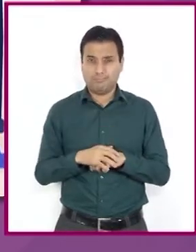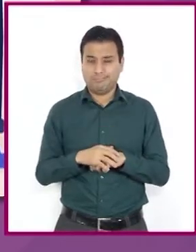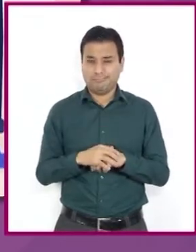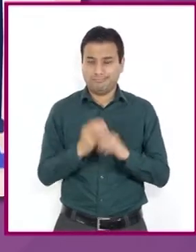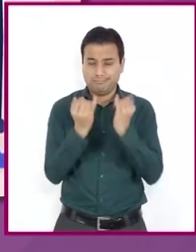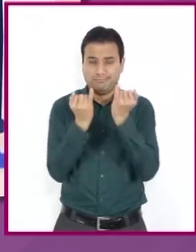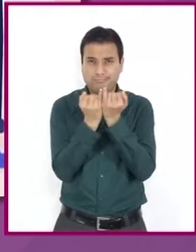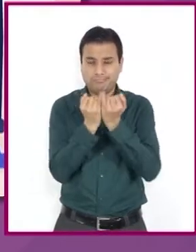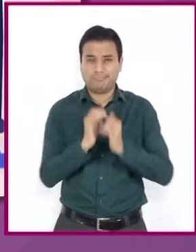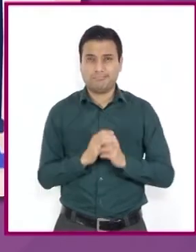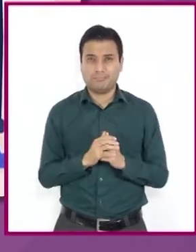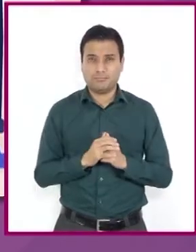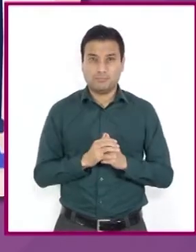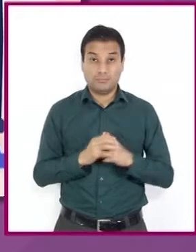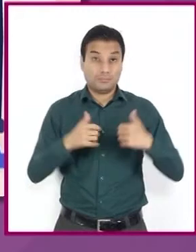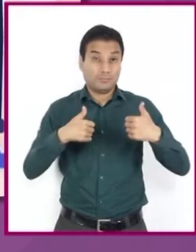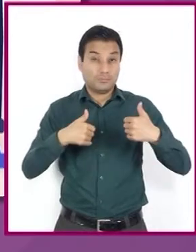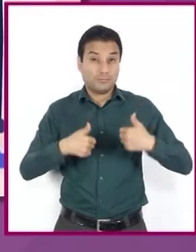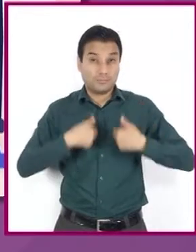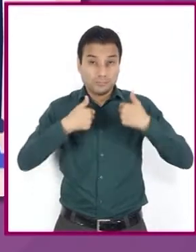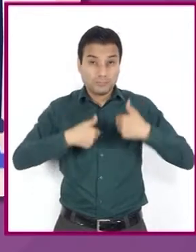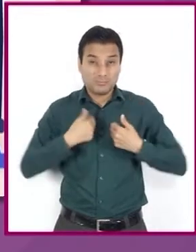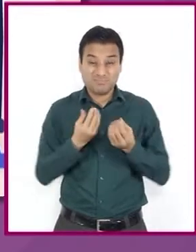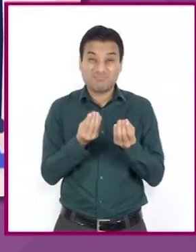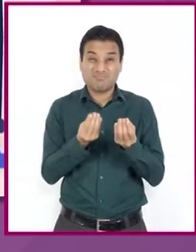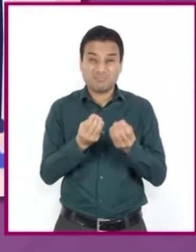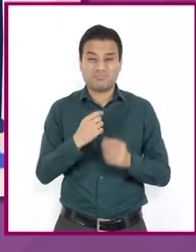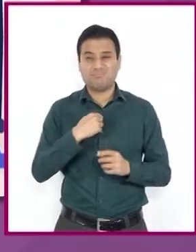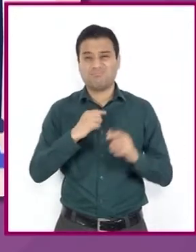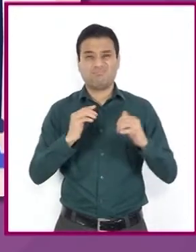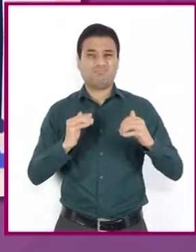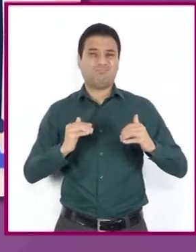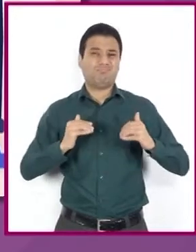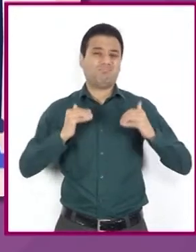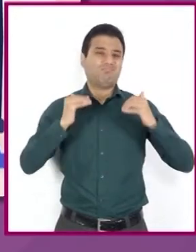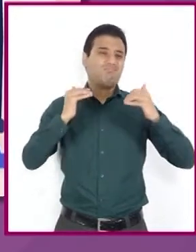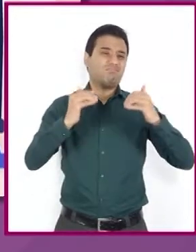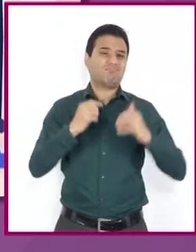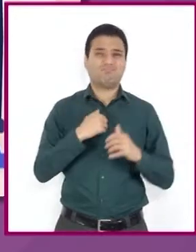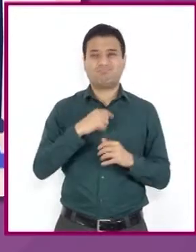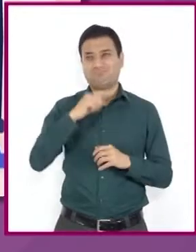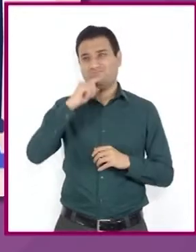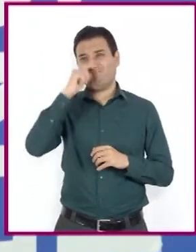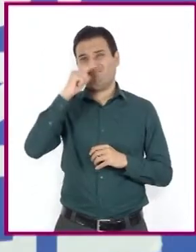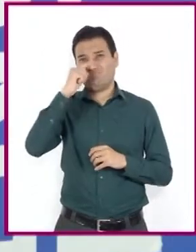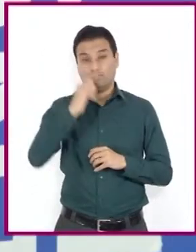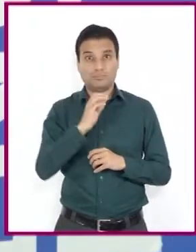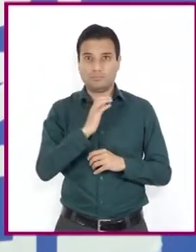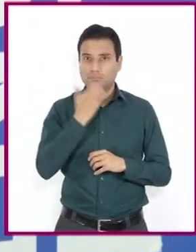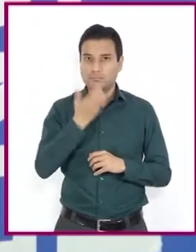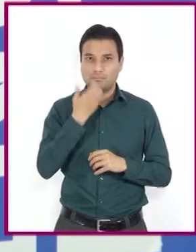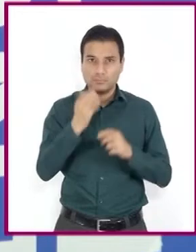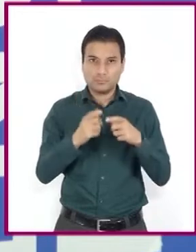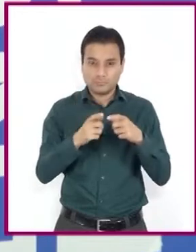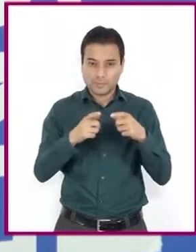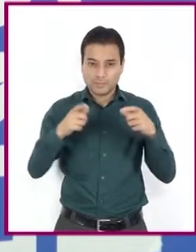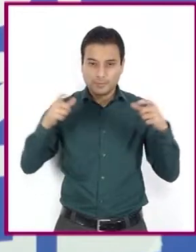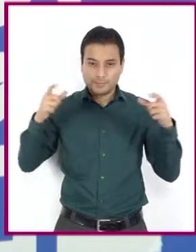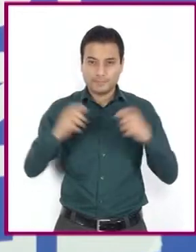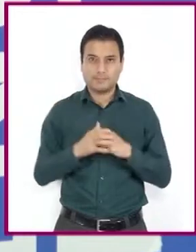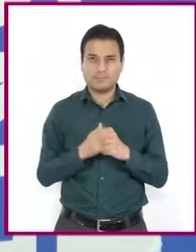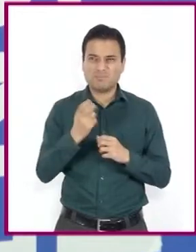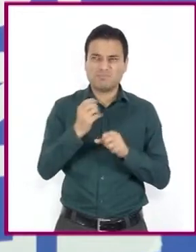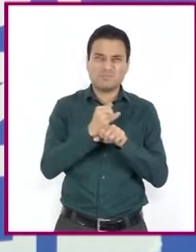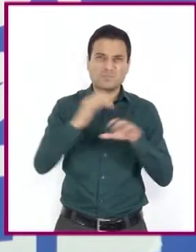presentan estos síntomas hoy y la tendencia crece día a día. ¿Qué información